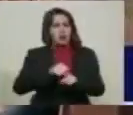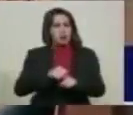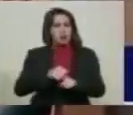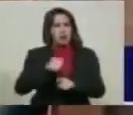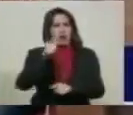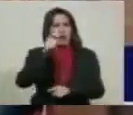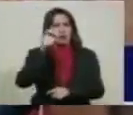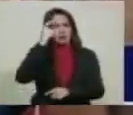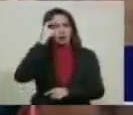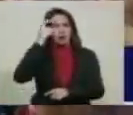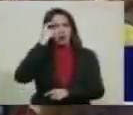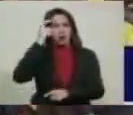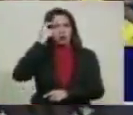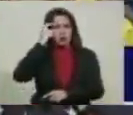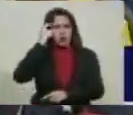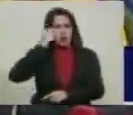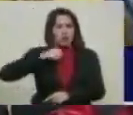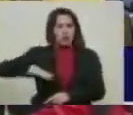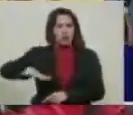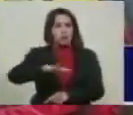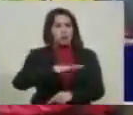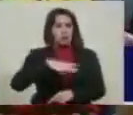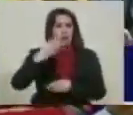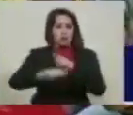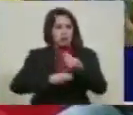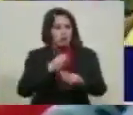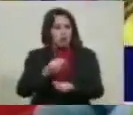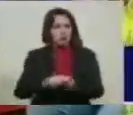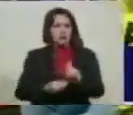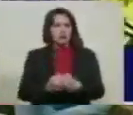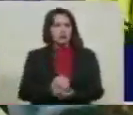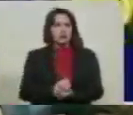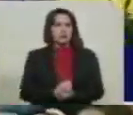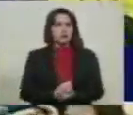del futuro del pueblo. Estamos sembrados.